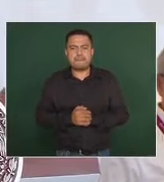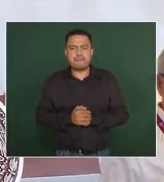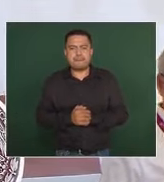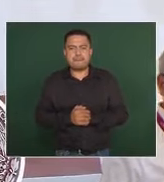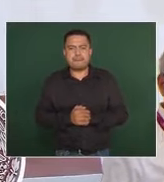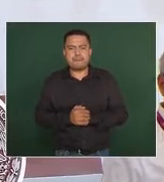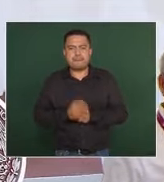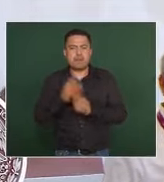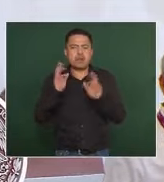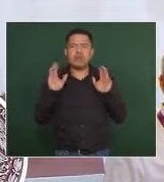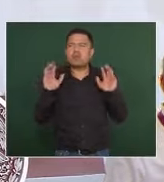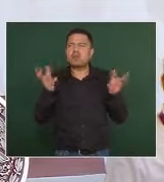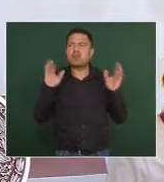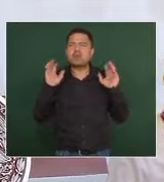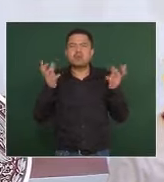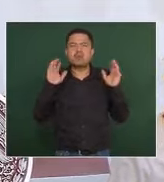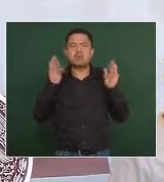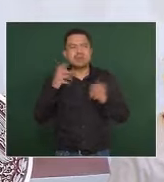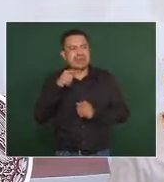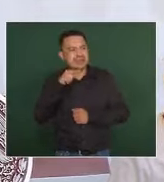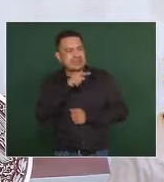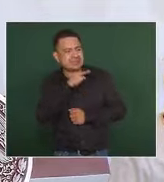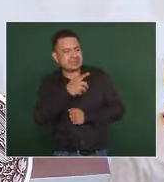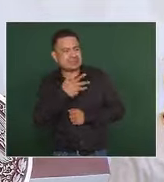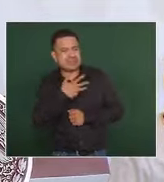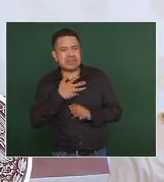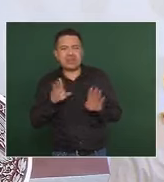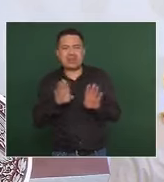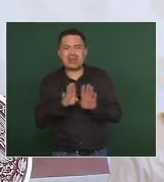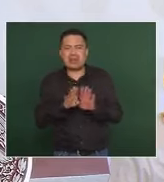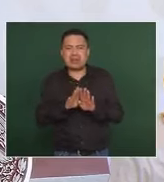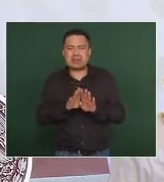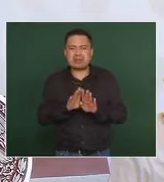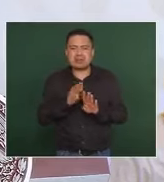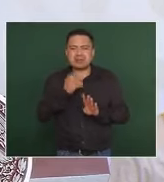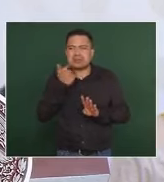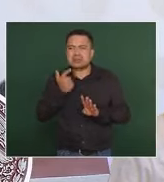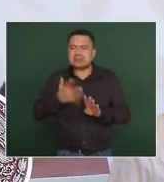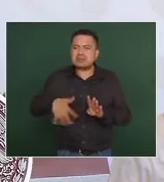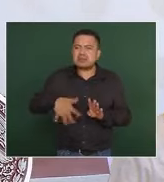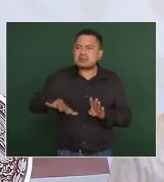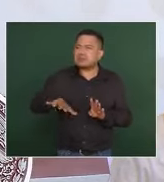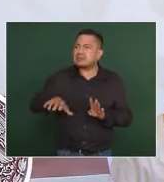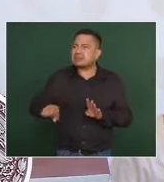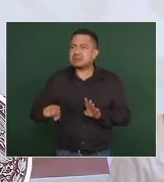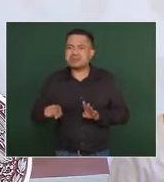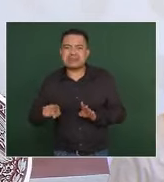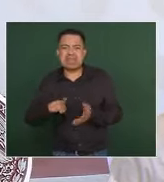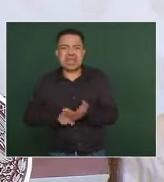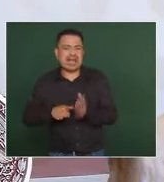estaba en una patrulla ahí como lagarto en boca de arroyo.